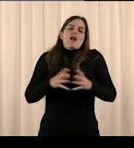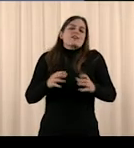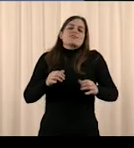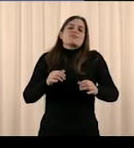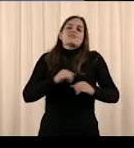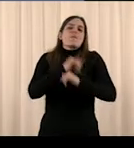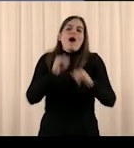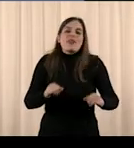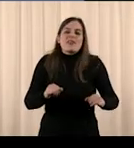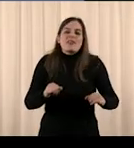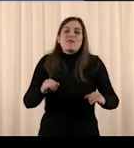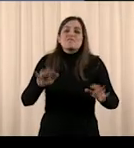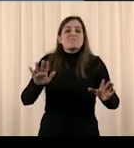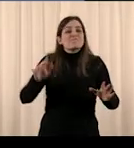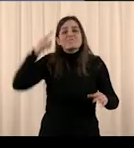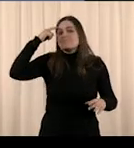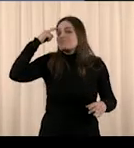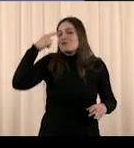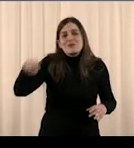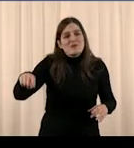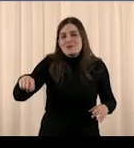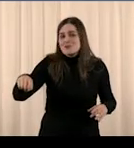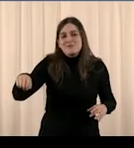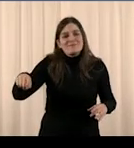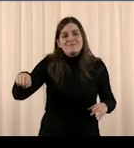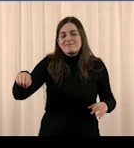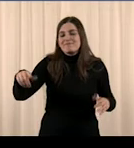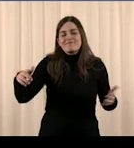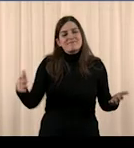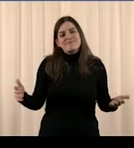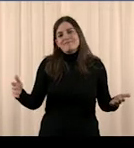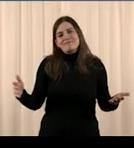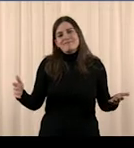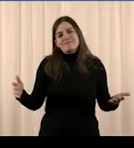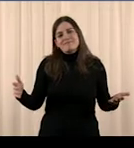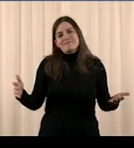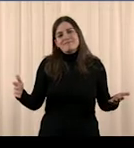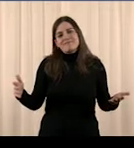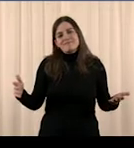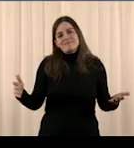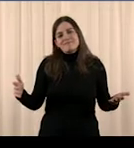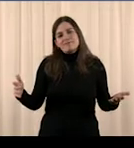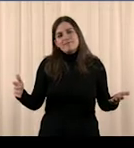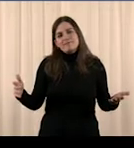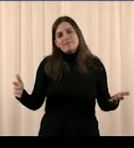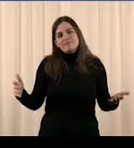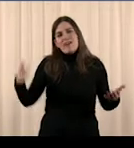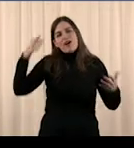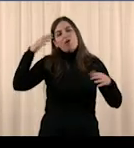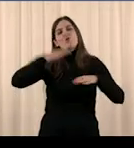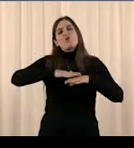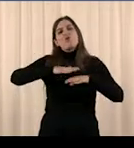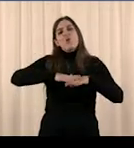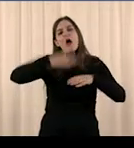sabemos. La ignorancia proyecta sus oscuras